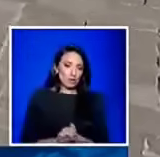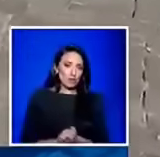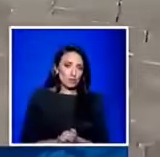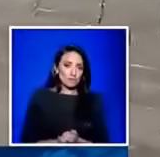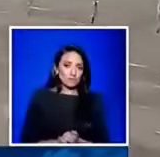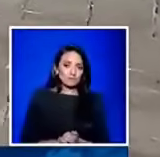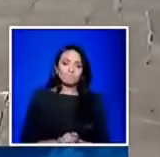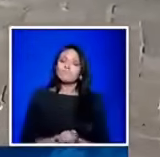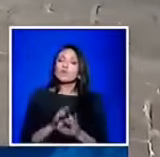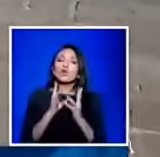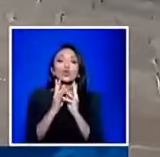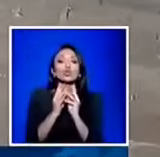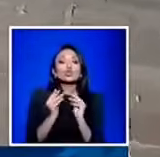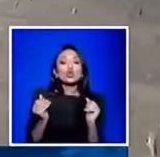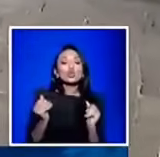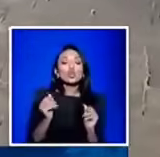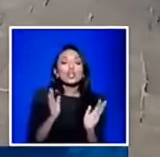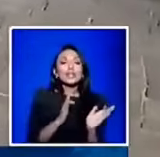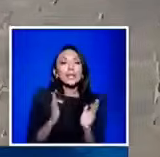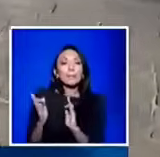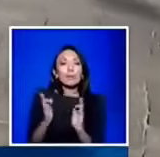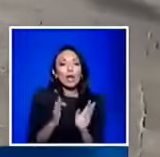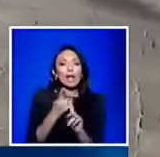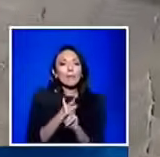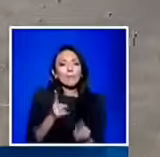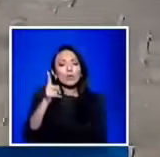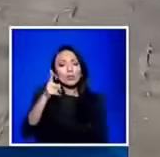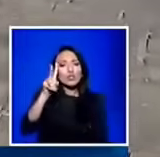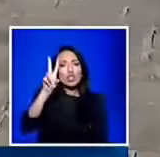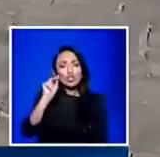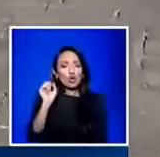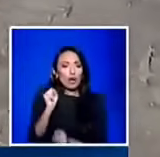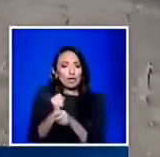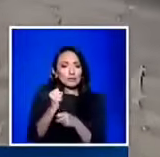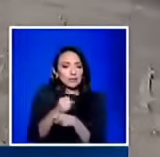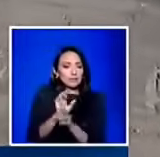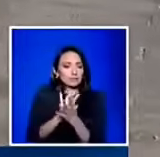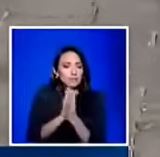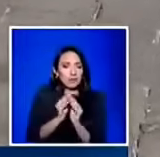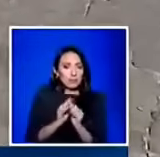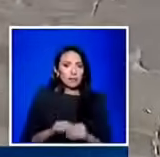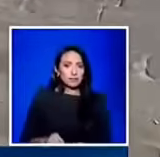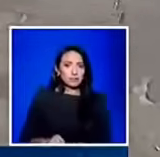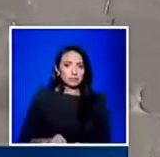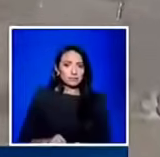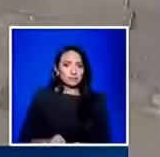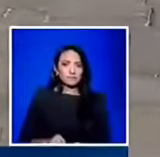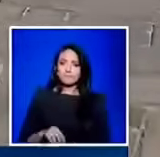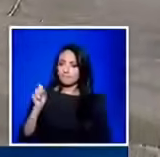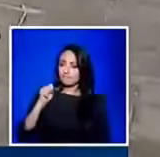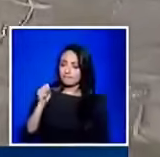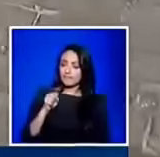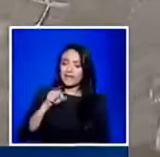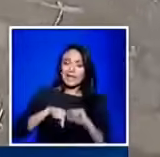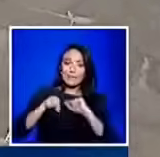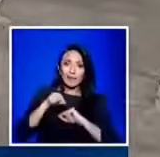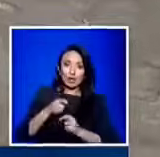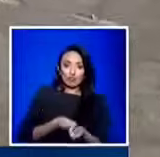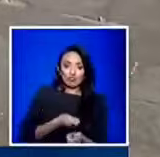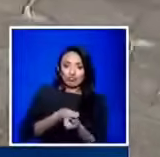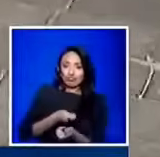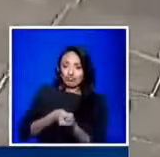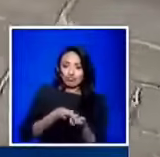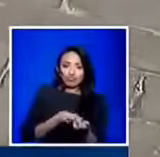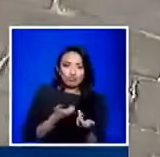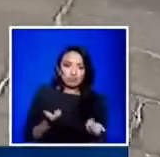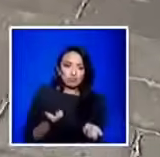sea, la solución es temporal, pero va afectando la sustancia con la que está compuesta el agua. Sí, claro que sí. El químico, ¿no? Sí,